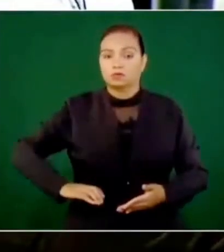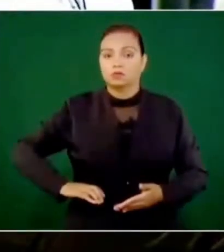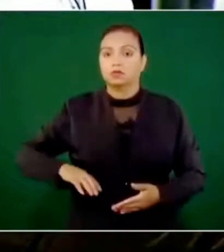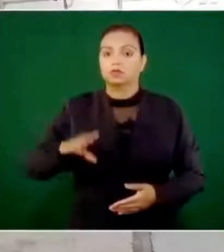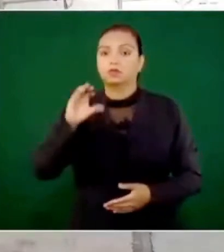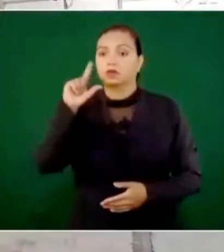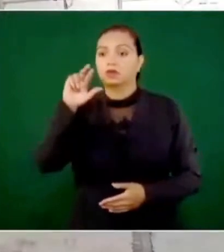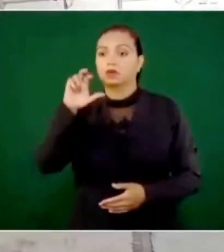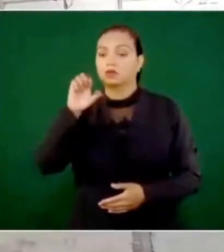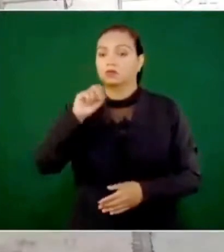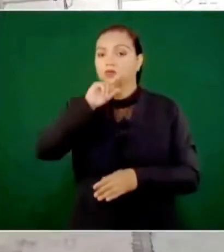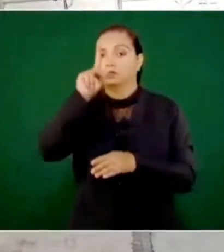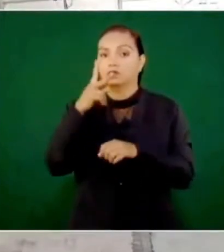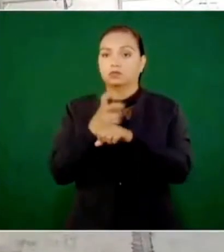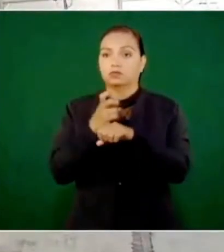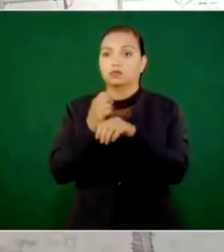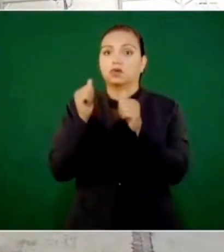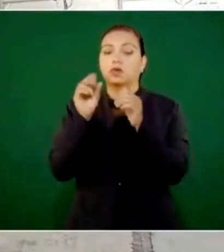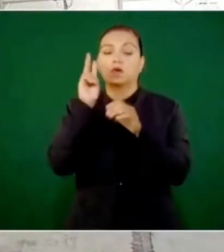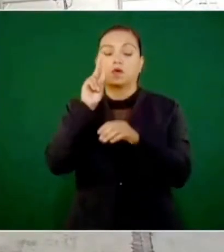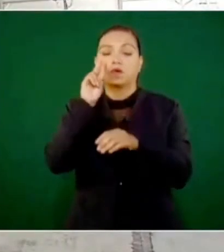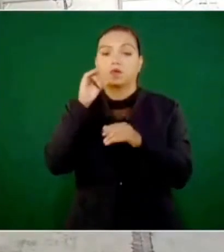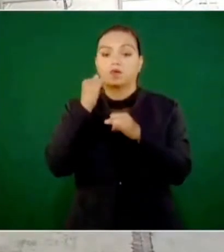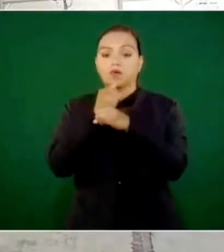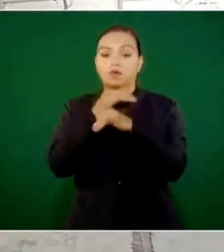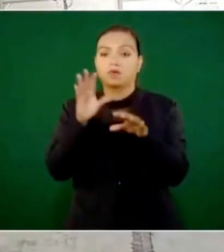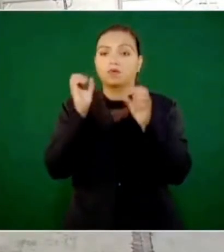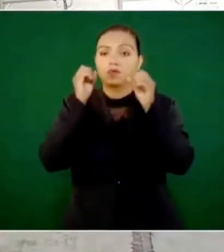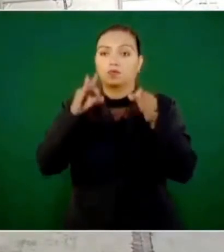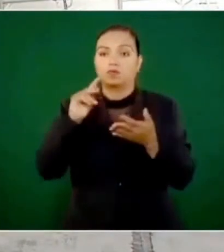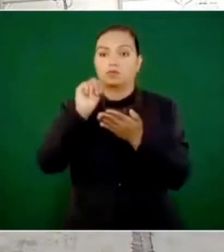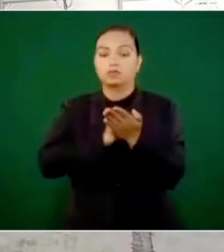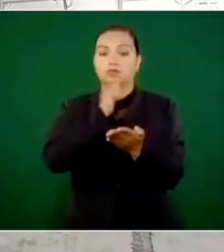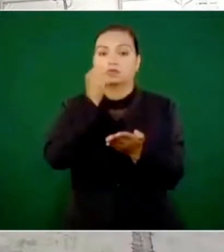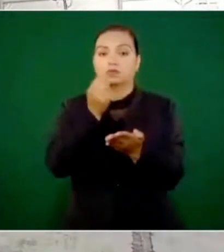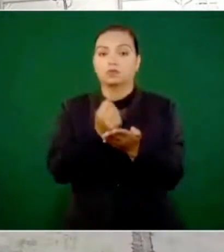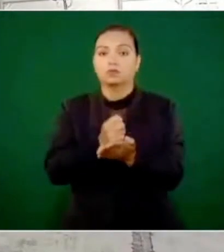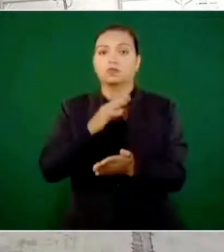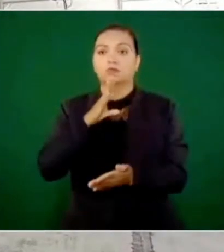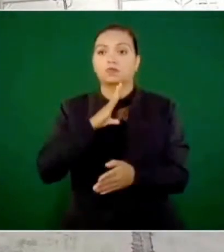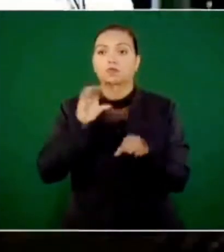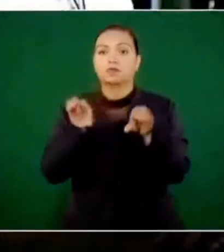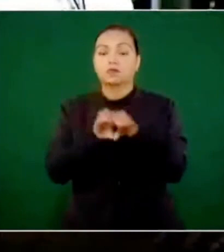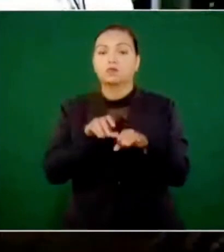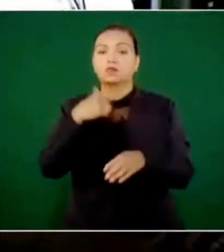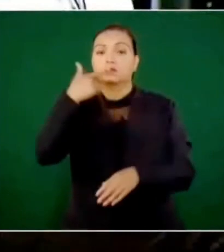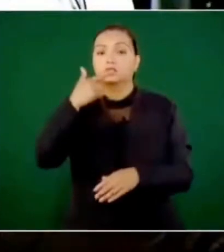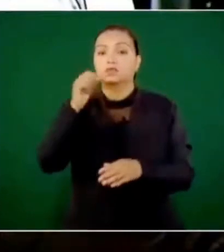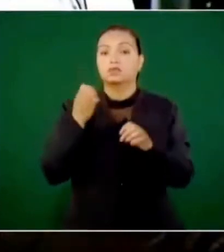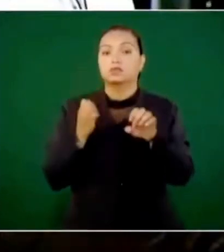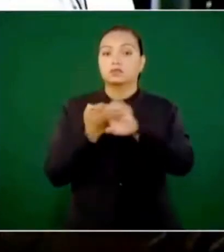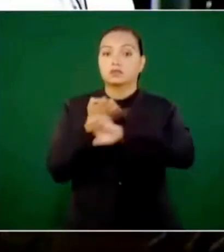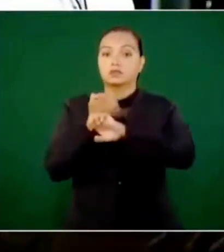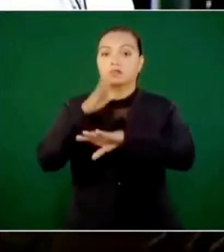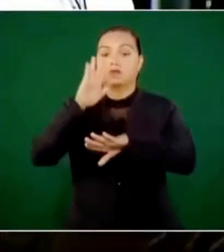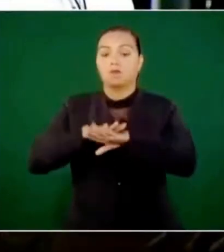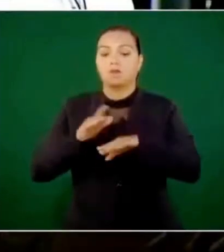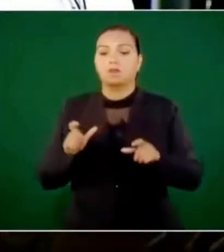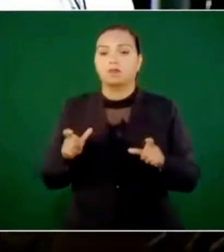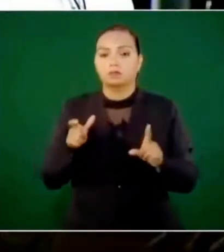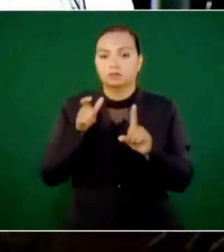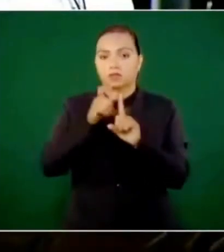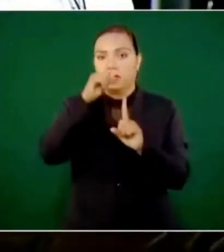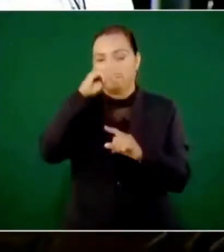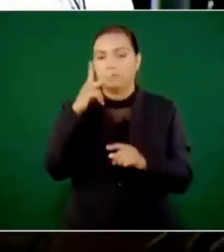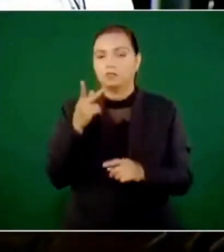Y segunda, de acuerdo con información oficial, Tamaulipas se ha posicionado como el séptimo estado más seguro. Para las